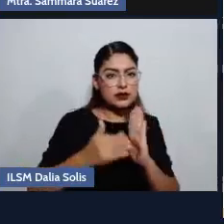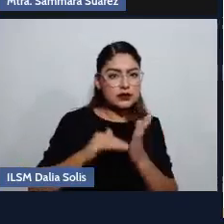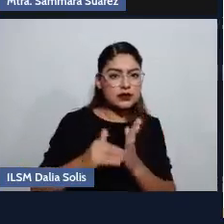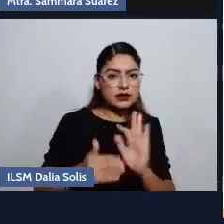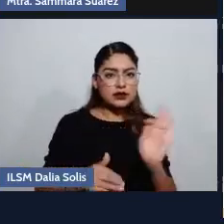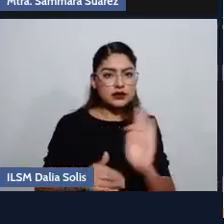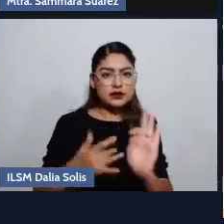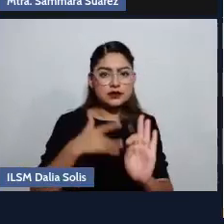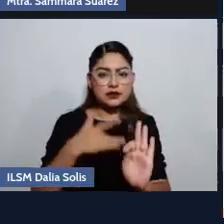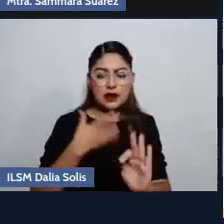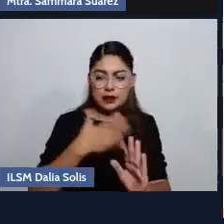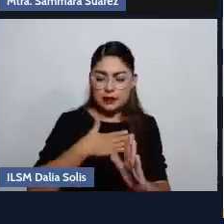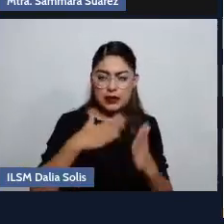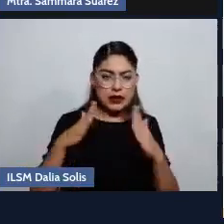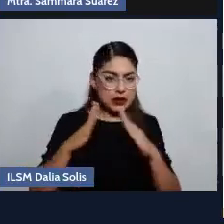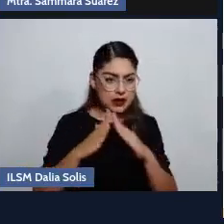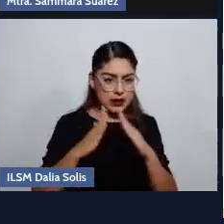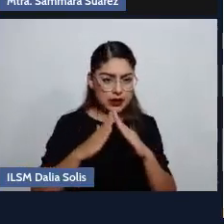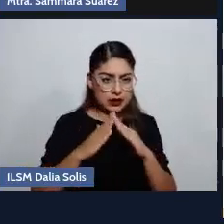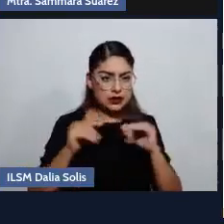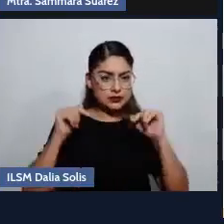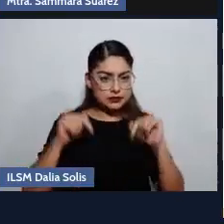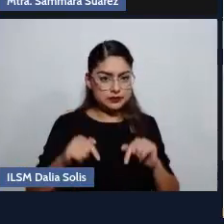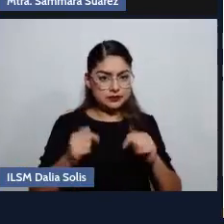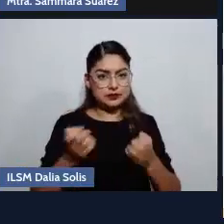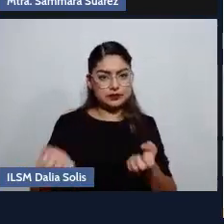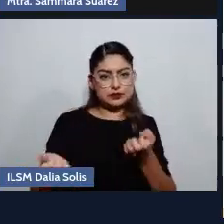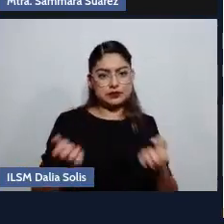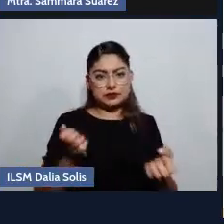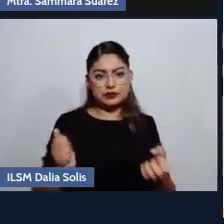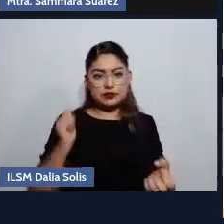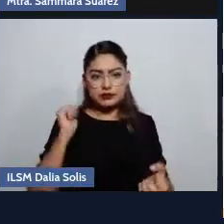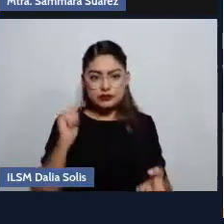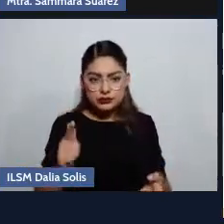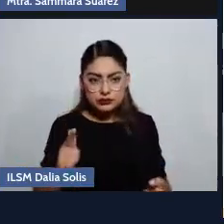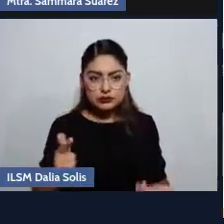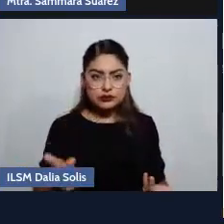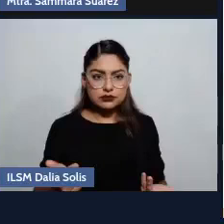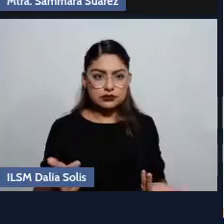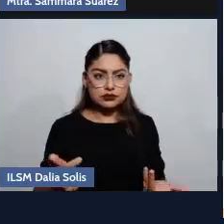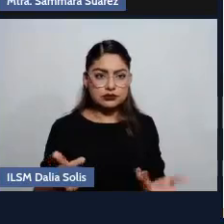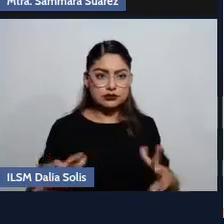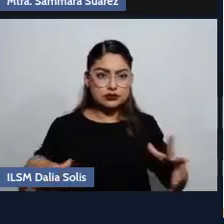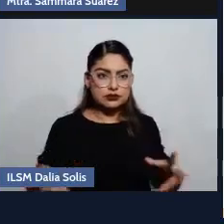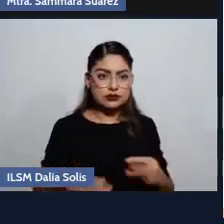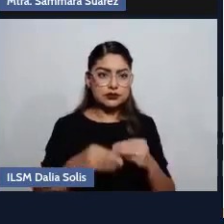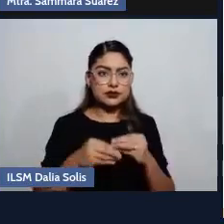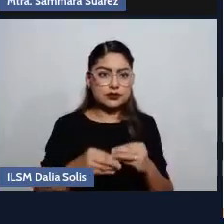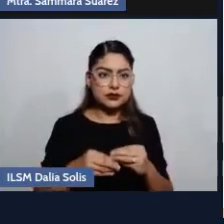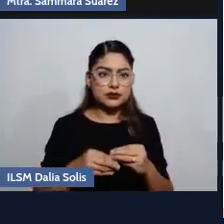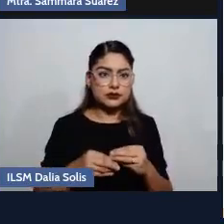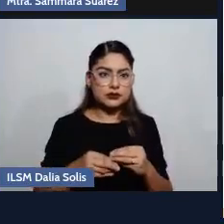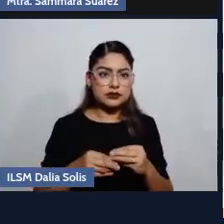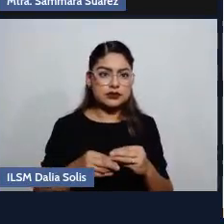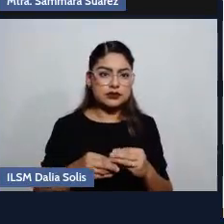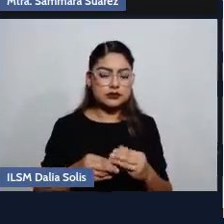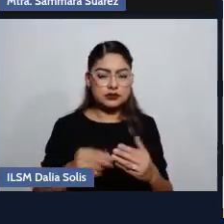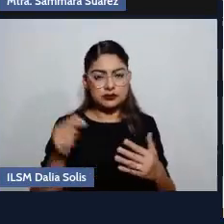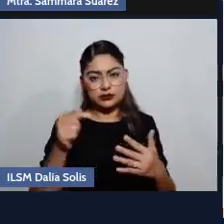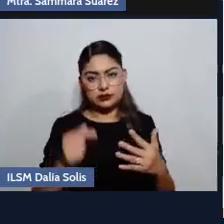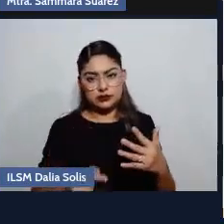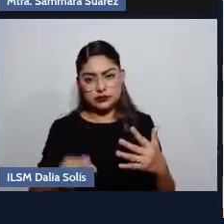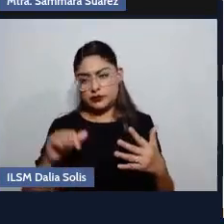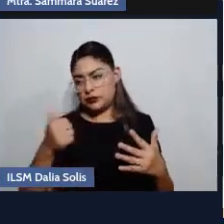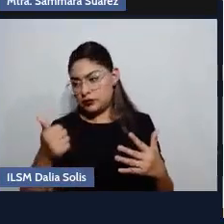casa hacer ese tipo de, algún tipo de ejercicio, junto con los hábitos alimenticios, para que en un